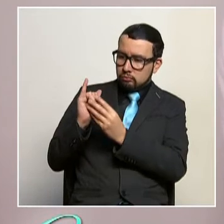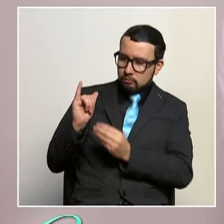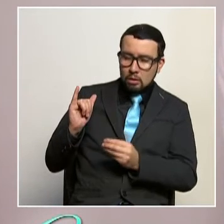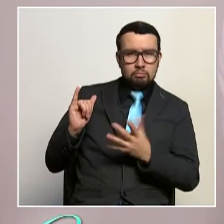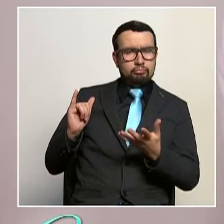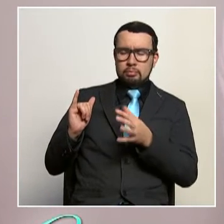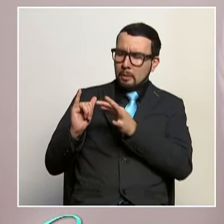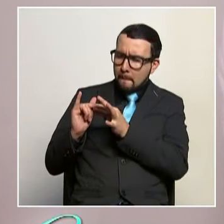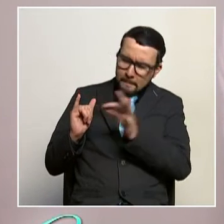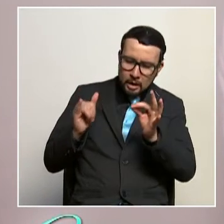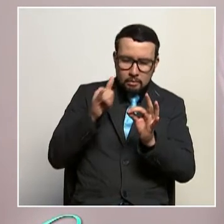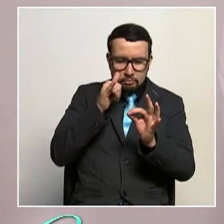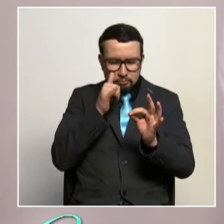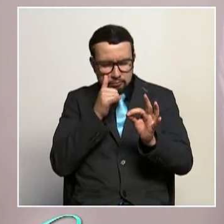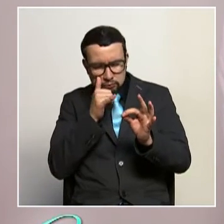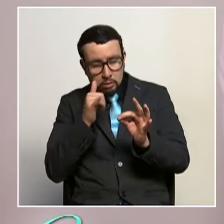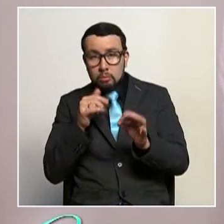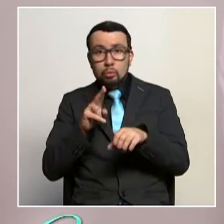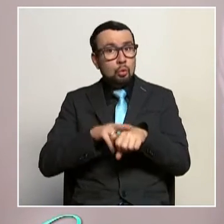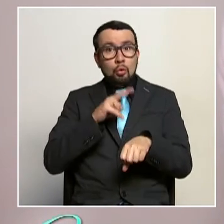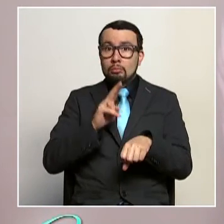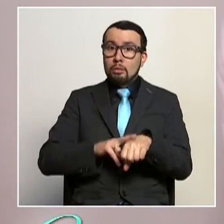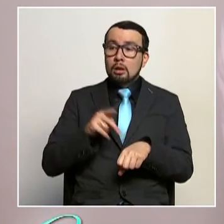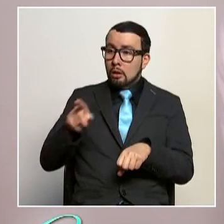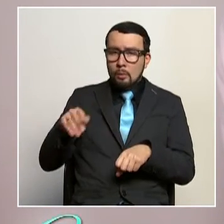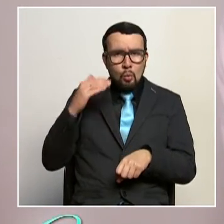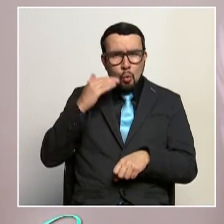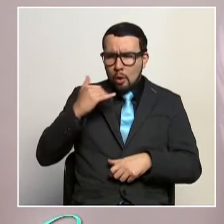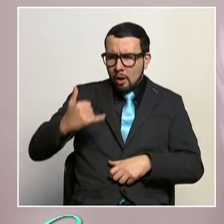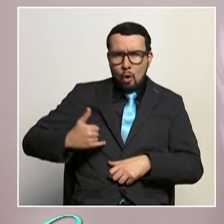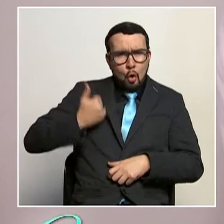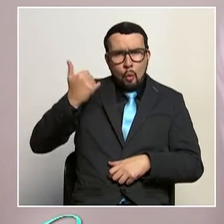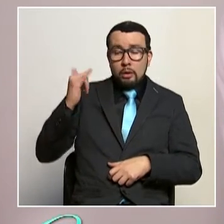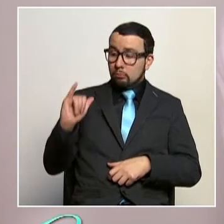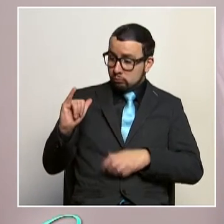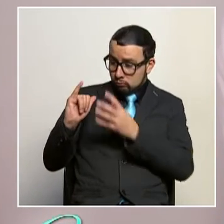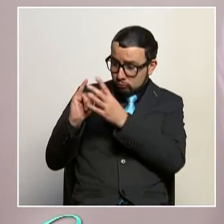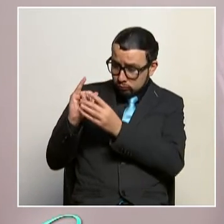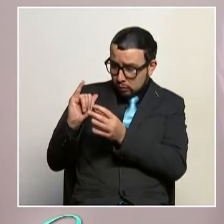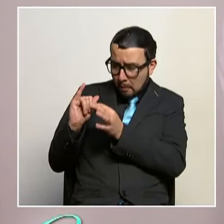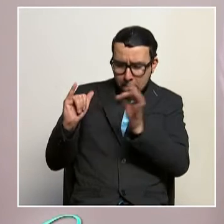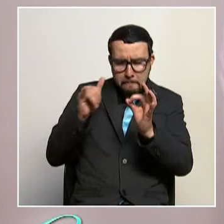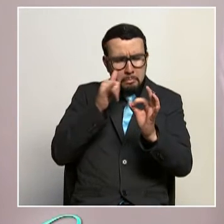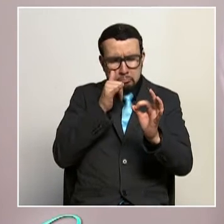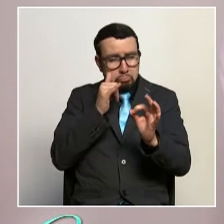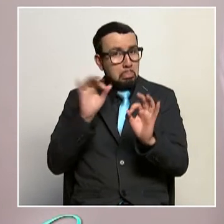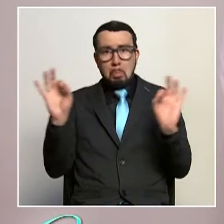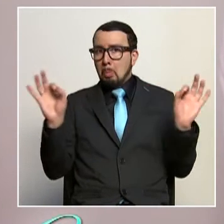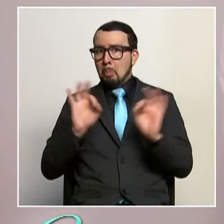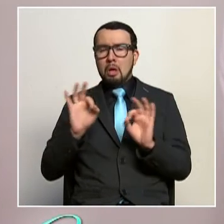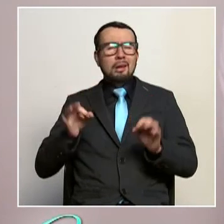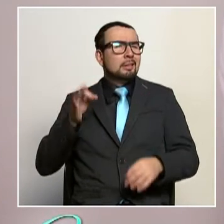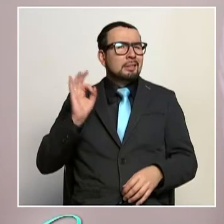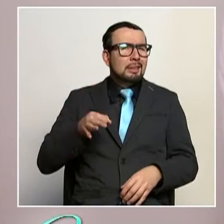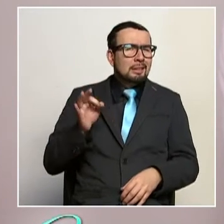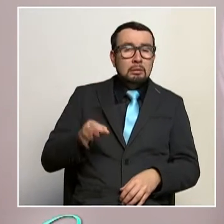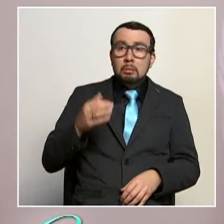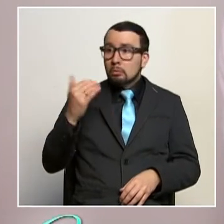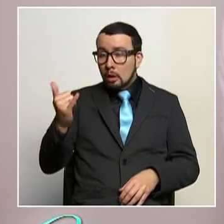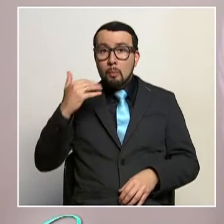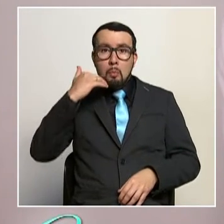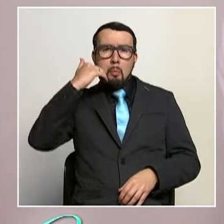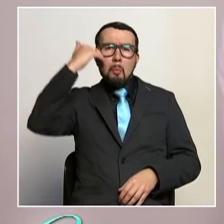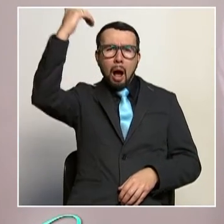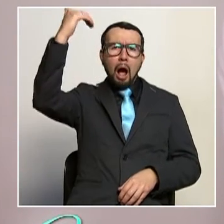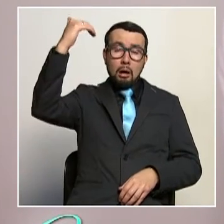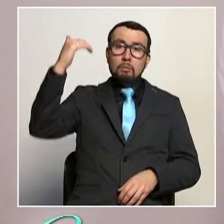una biopsia. Normalmente no se toman biopsias a mujeres de endometrio de mujeres jóvenes, casi siempre es un examen que se le realiza a mujeres